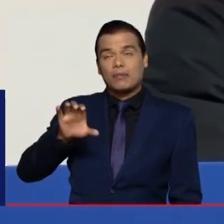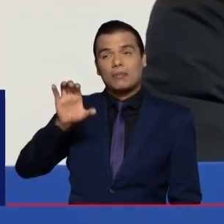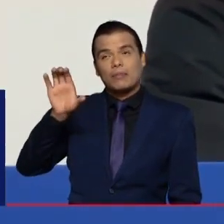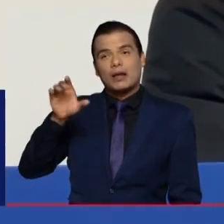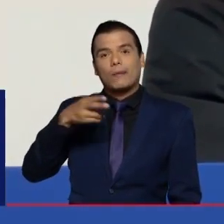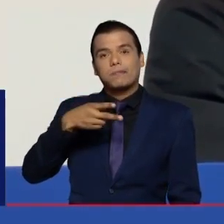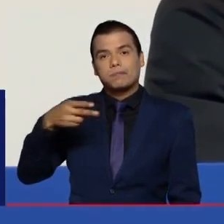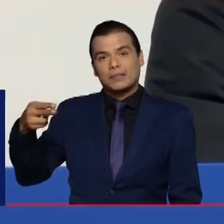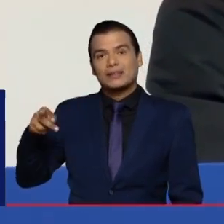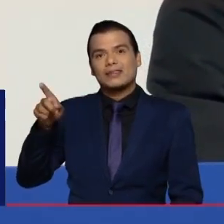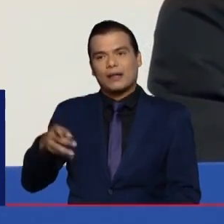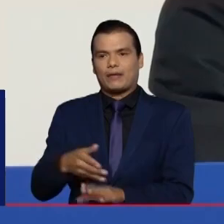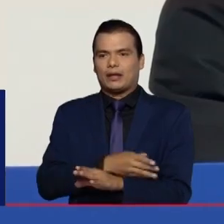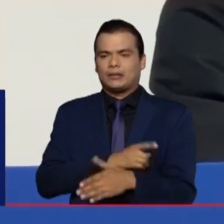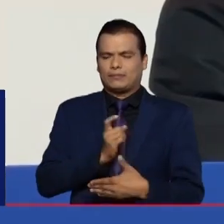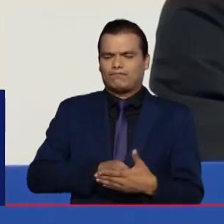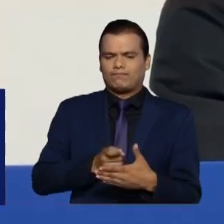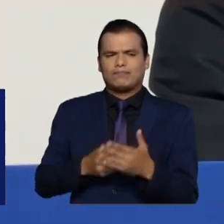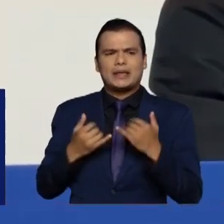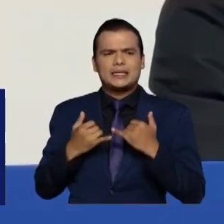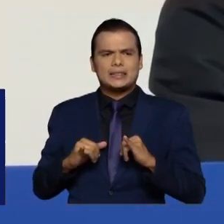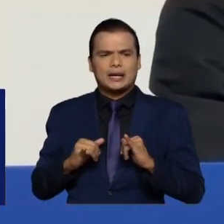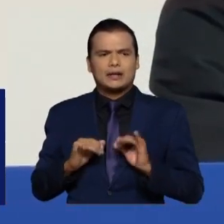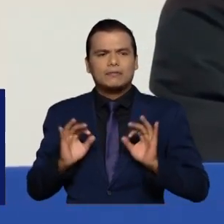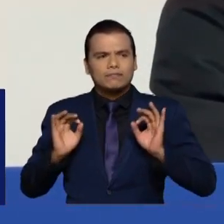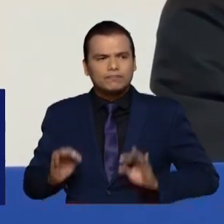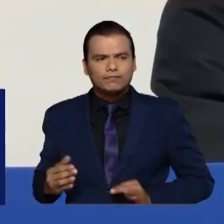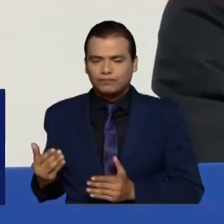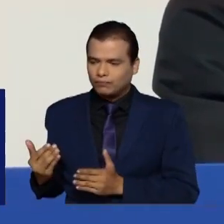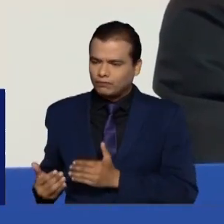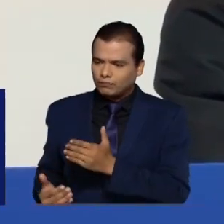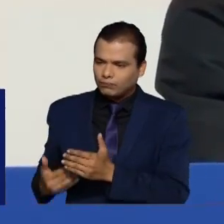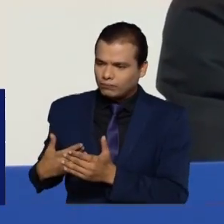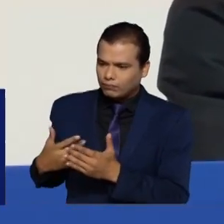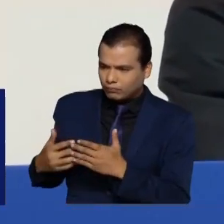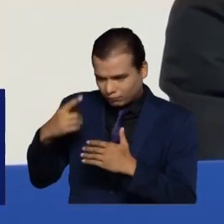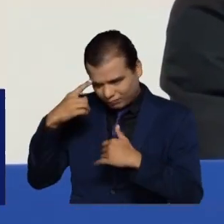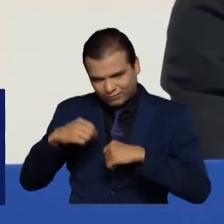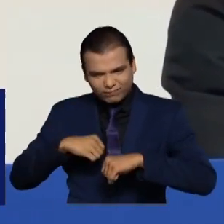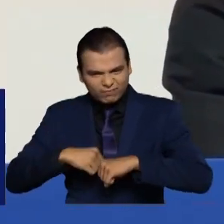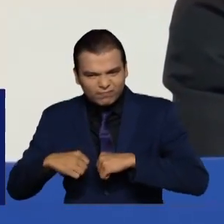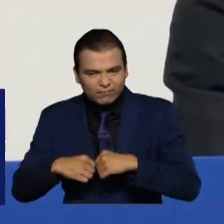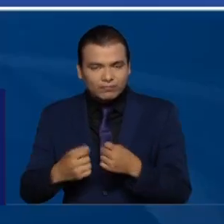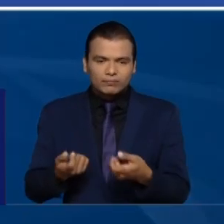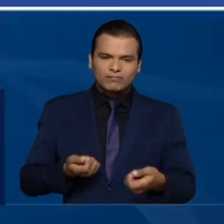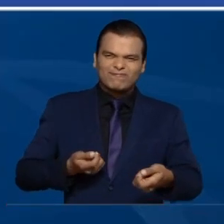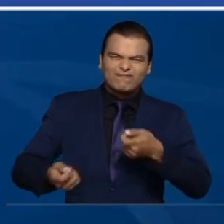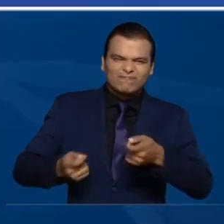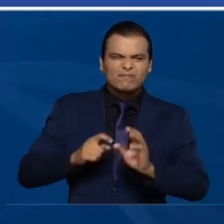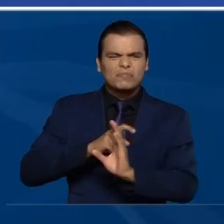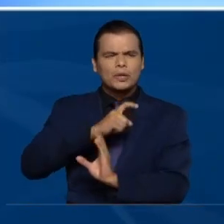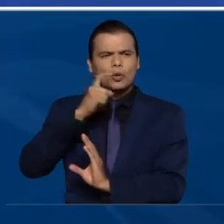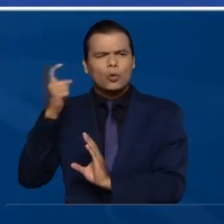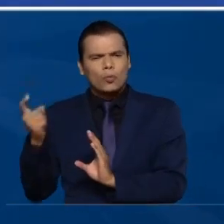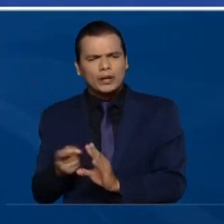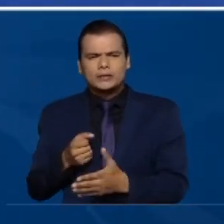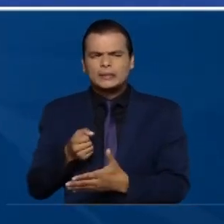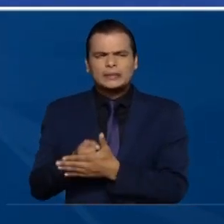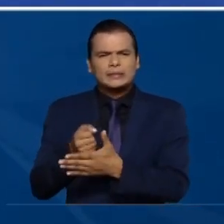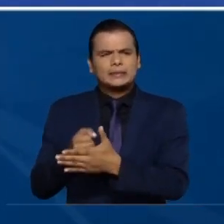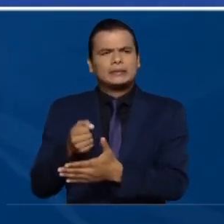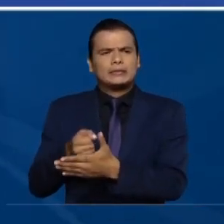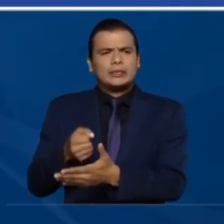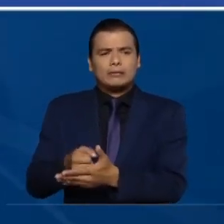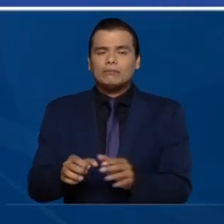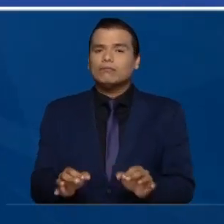los últimos juegos que he intentado No solamente recuperar la pelota en campo del rival hacer una presión siempre alta